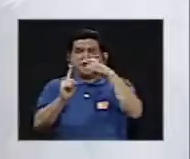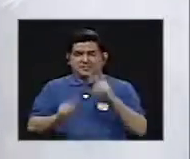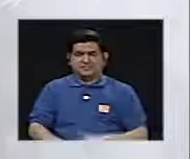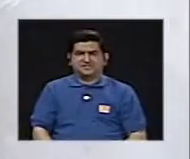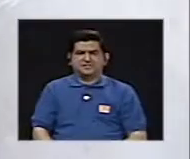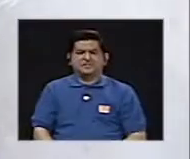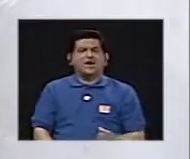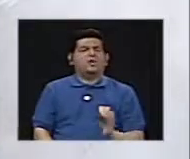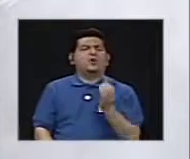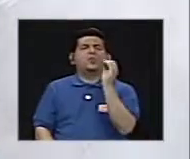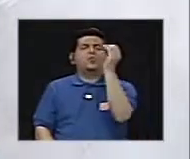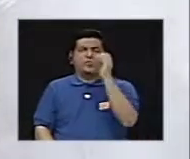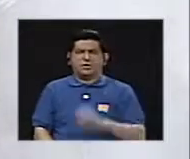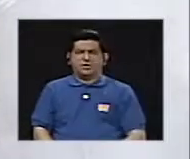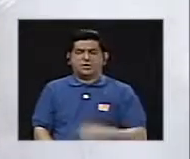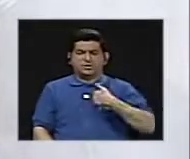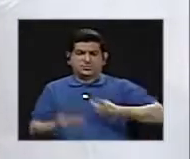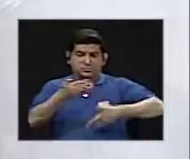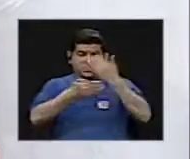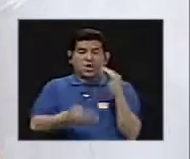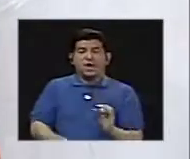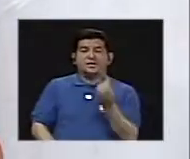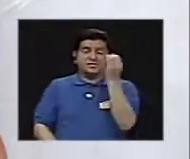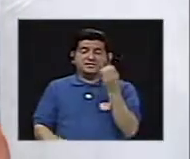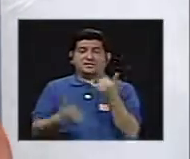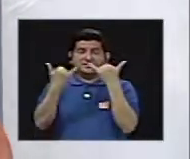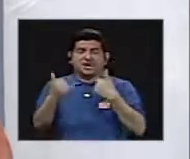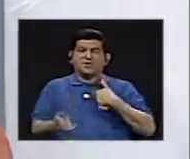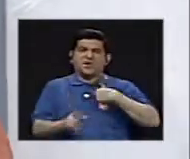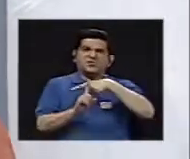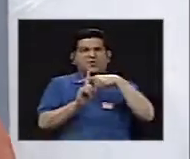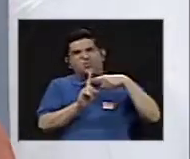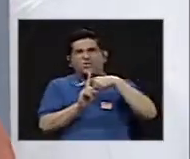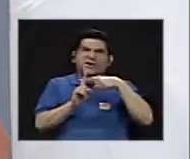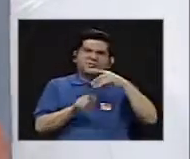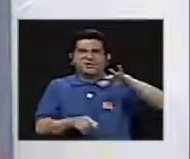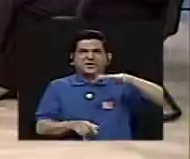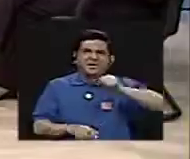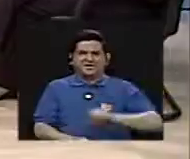los más jóvenes. Yo antes era los más jóvenes, ya soy como término medio.